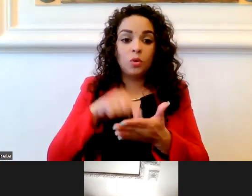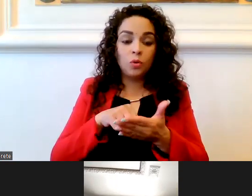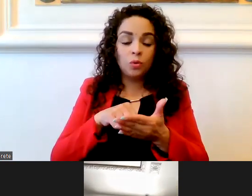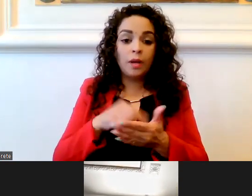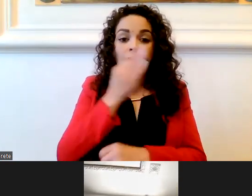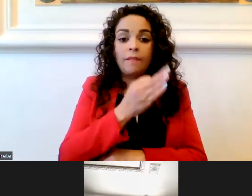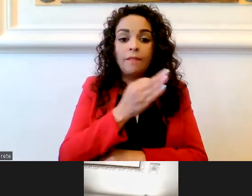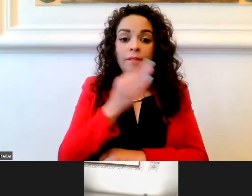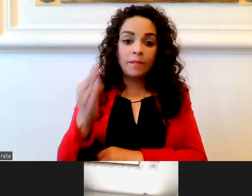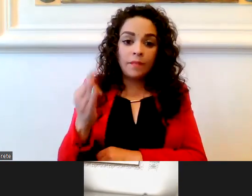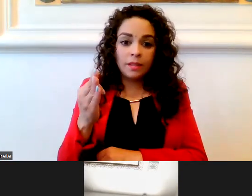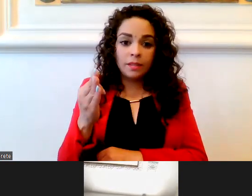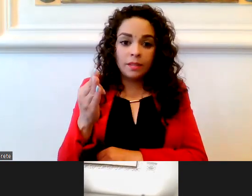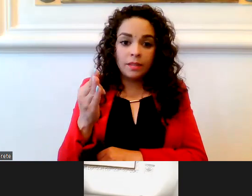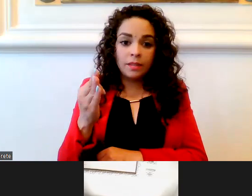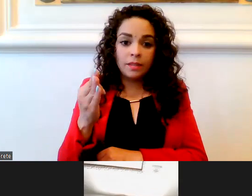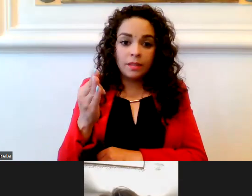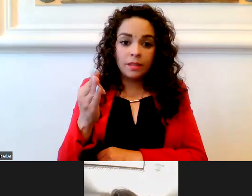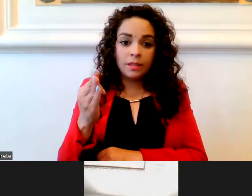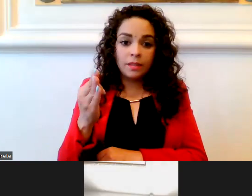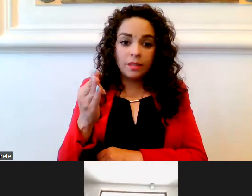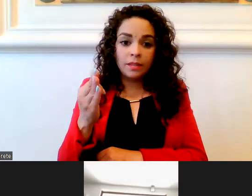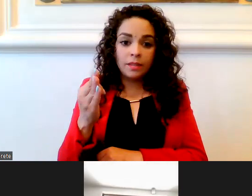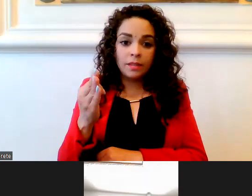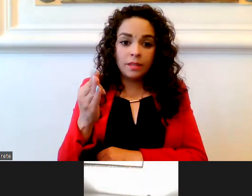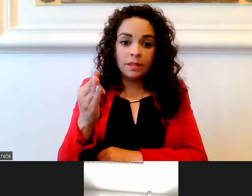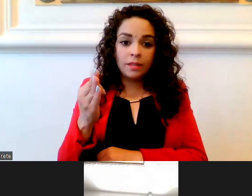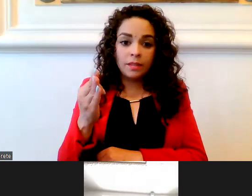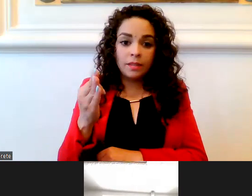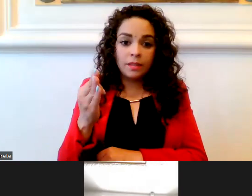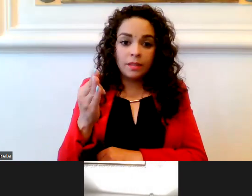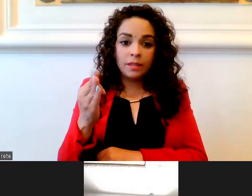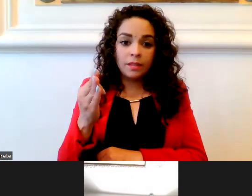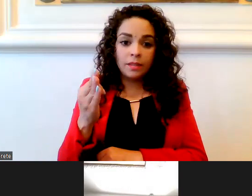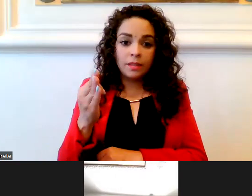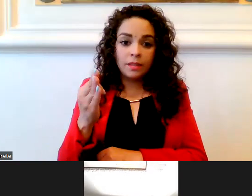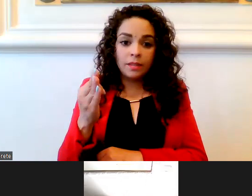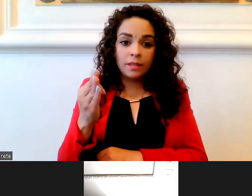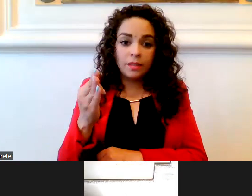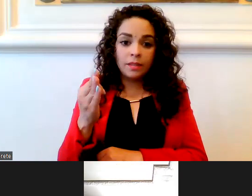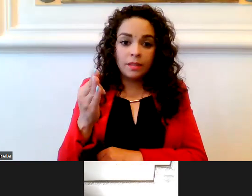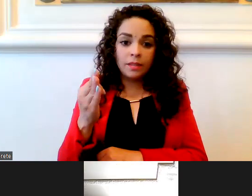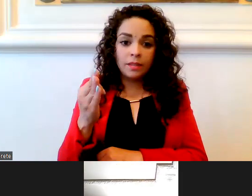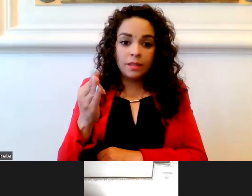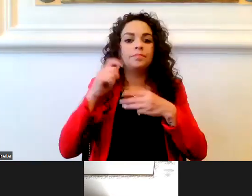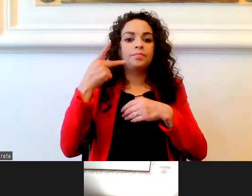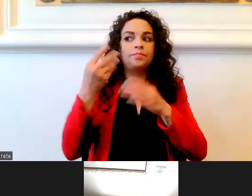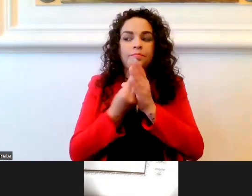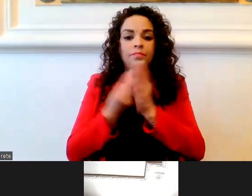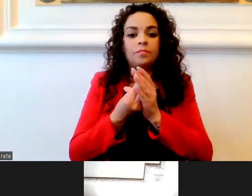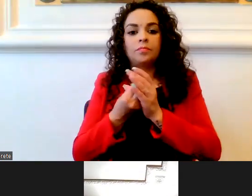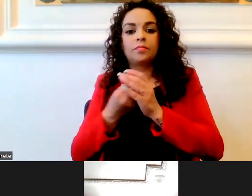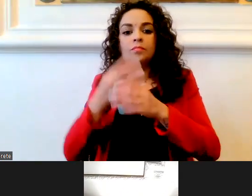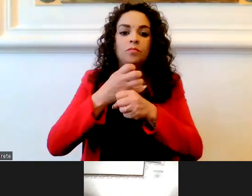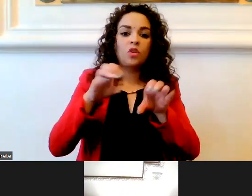tercero, la motivación y fundamentación respectiva. Cuarto, las solicitudes que se reciben y las resoluciones que les recaen son publicadas